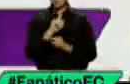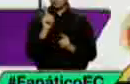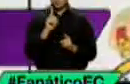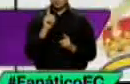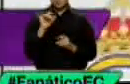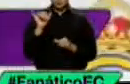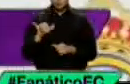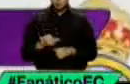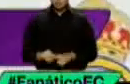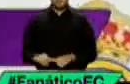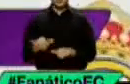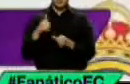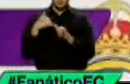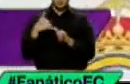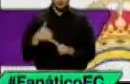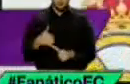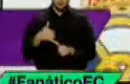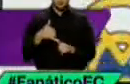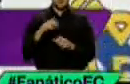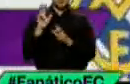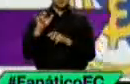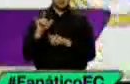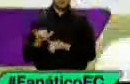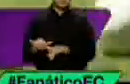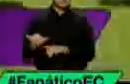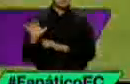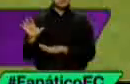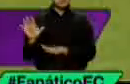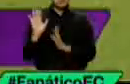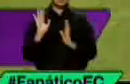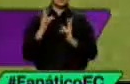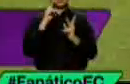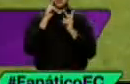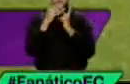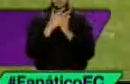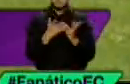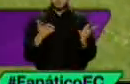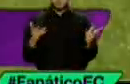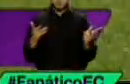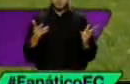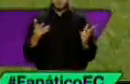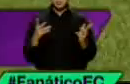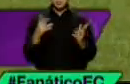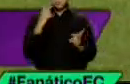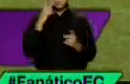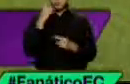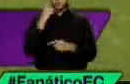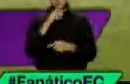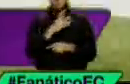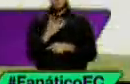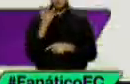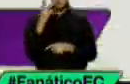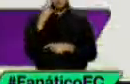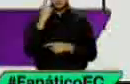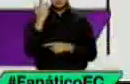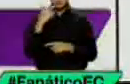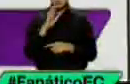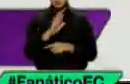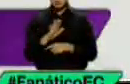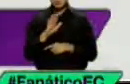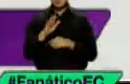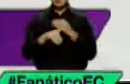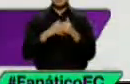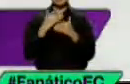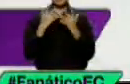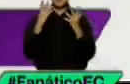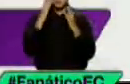la disciplina del club de los Blues. Pero acá lo vemos a Vinicius Junior en su presentación y a continuación lo